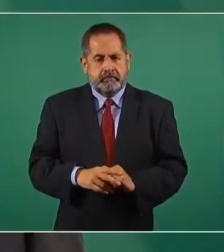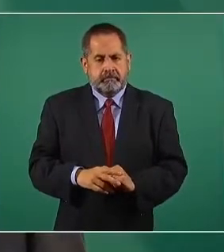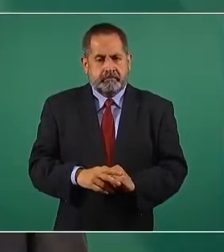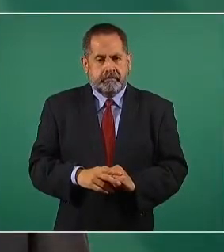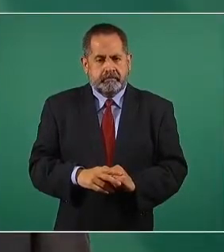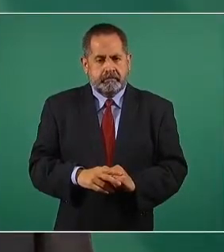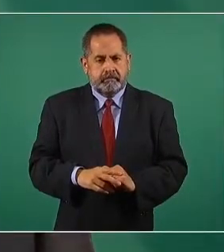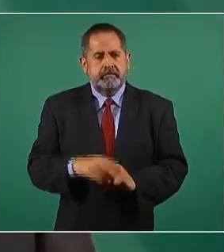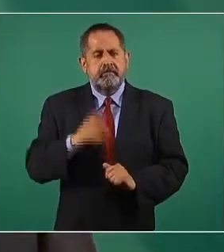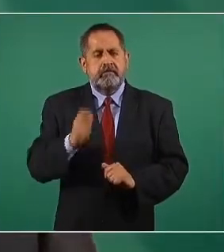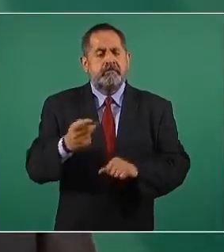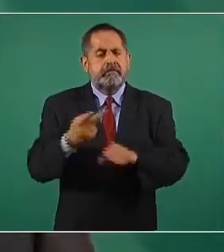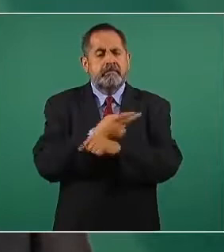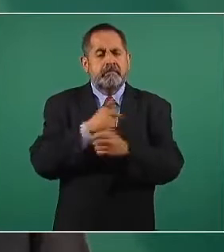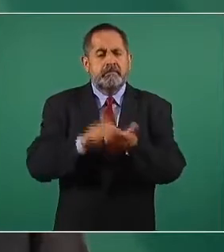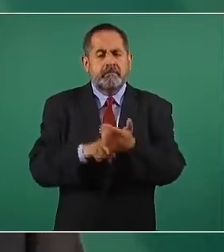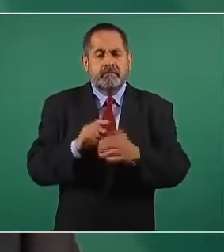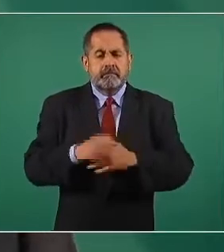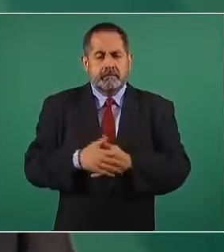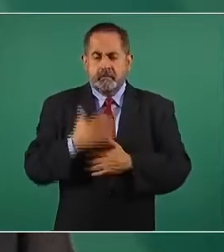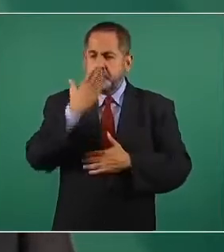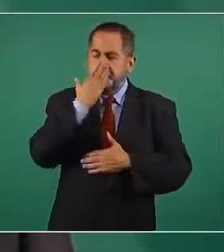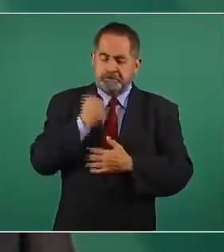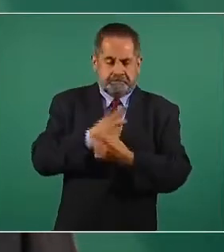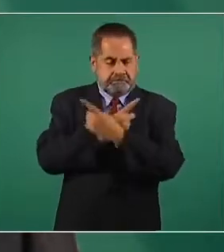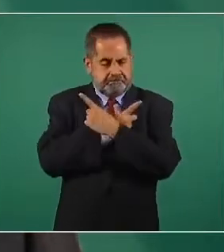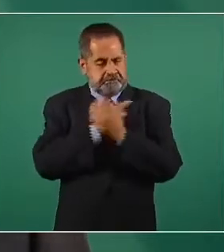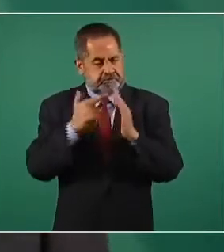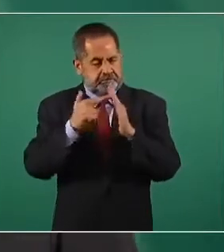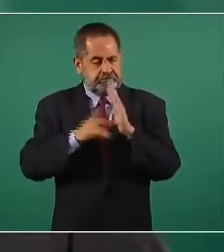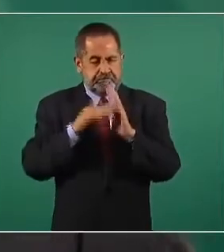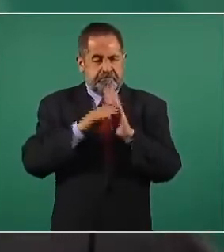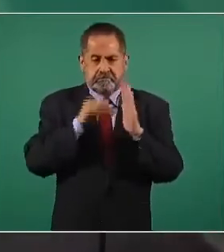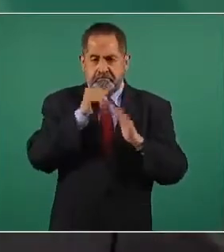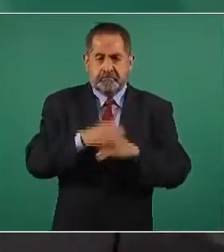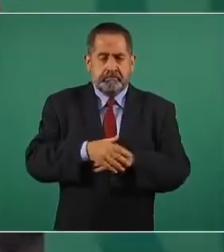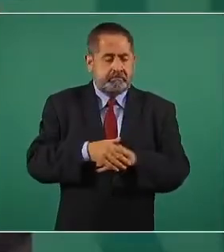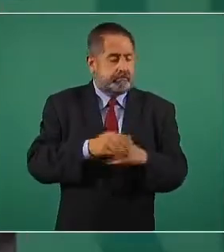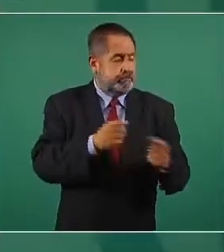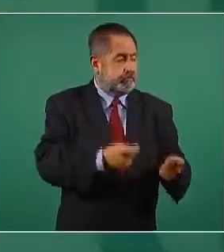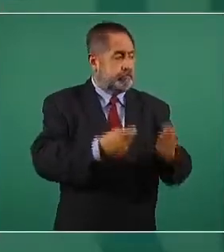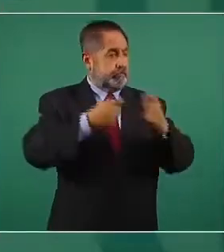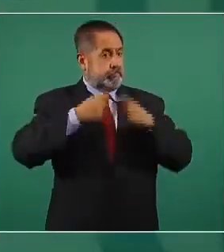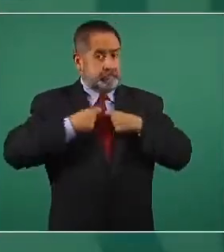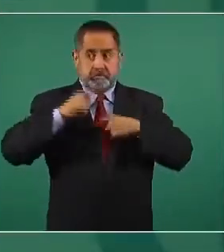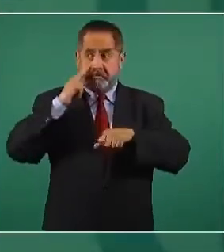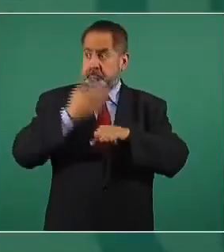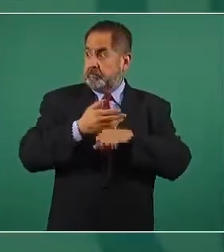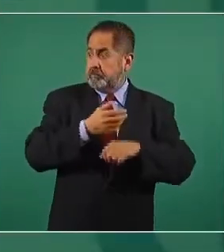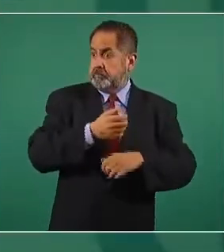¿Qué es lo que suele pasar cuando no hay principios? Alguien ocupa un cargo